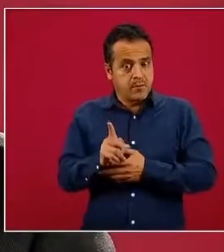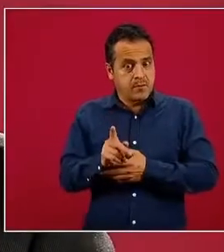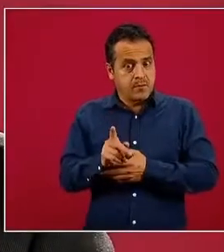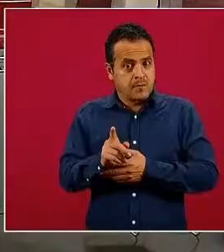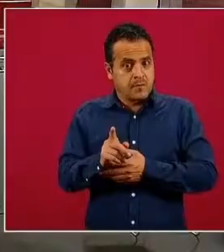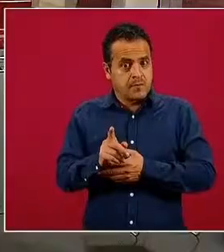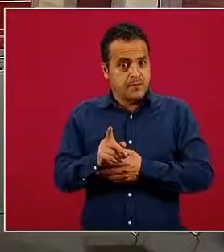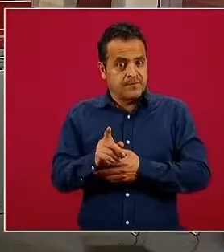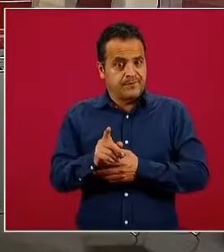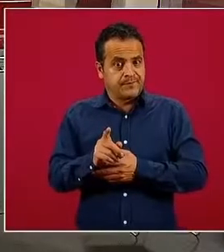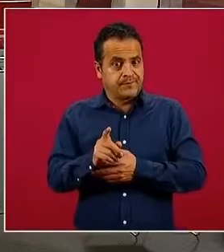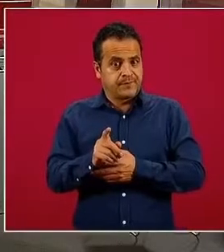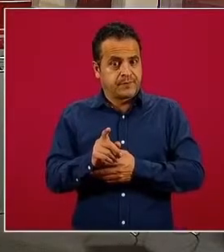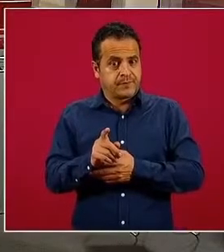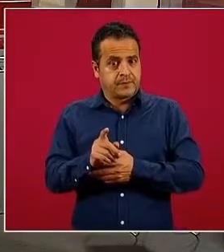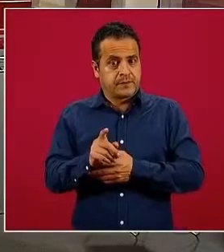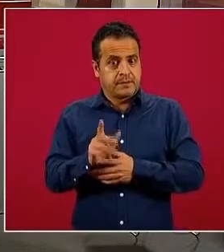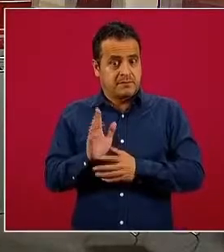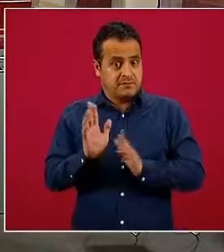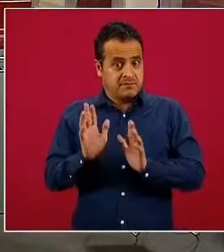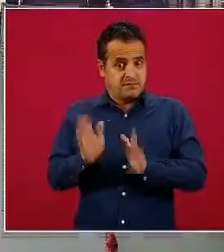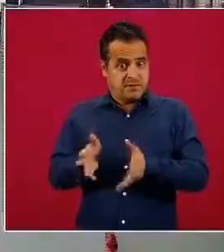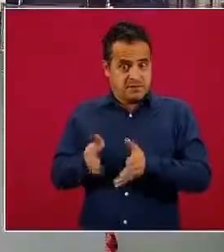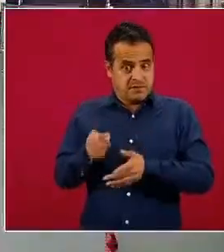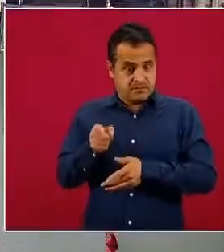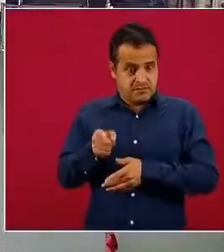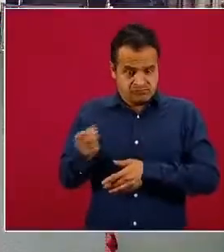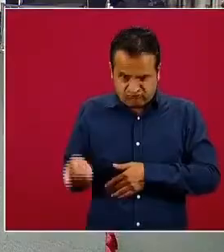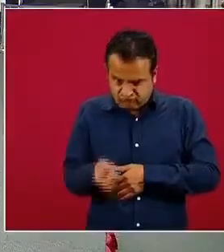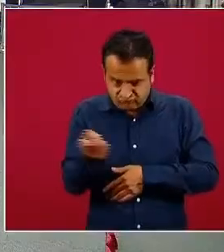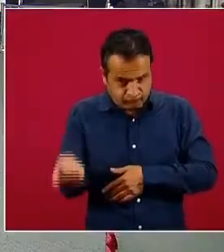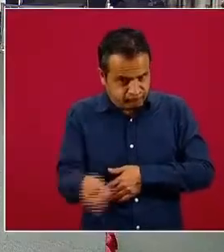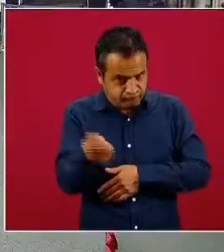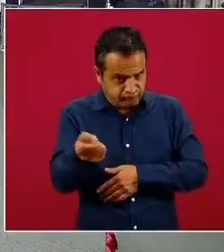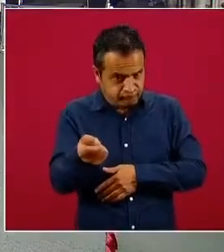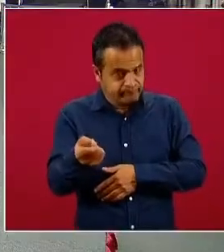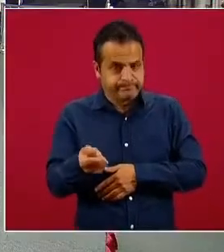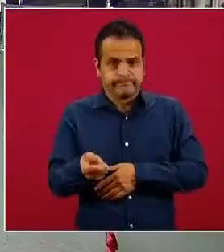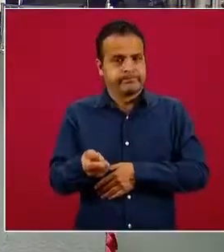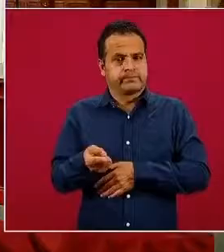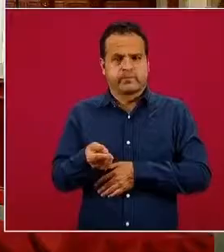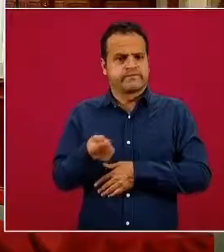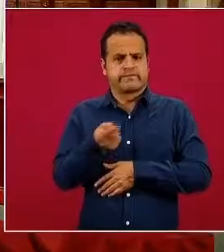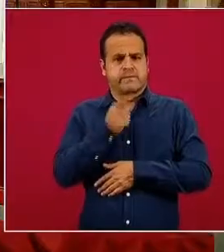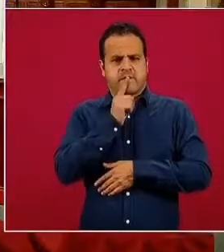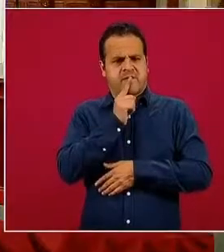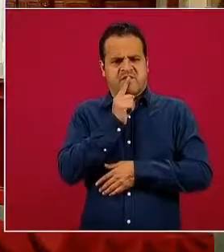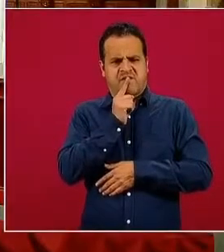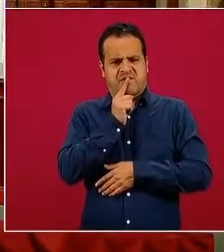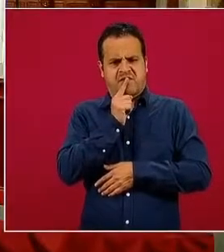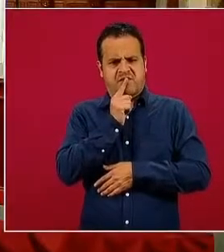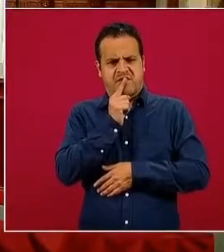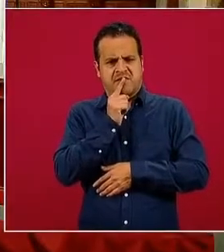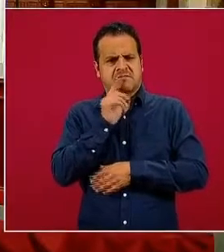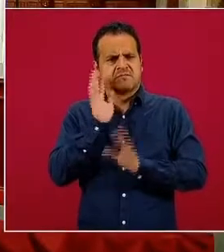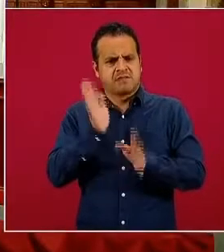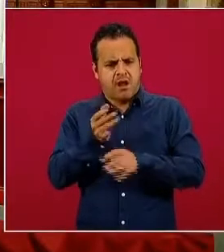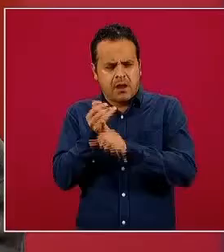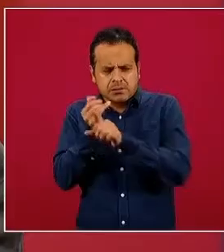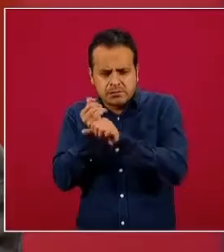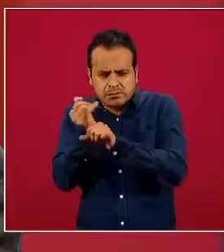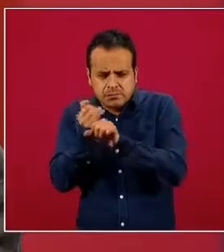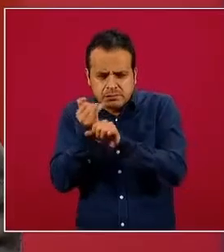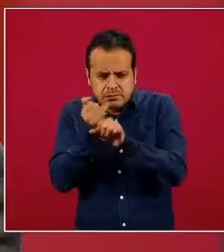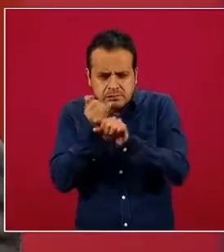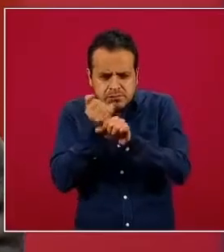no se conoce todavía con certidumbre evidencia consistente a lo largo de múltiples estudios que